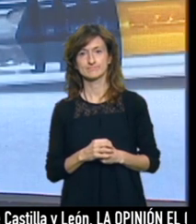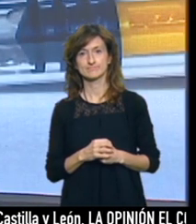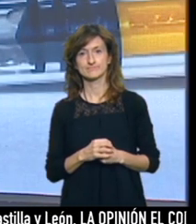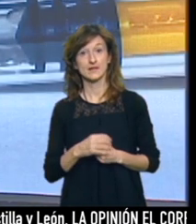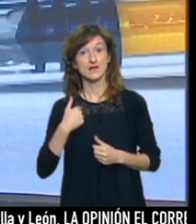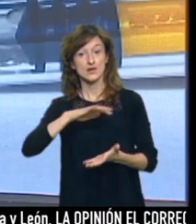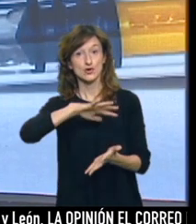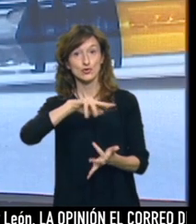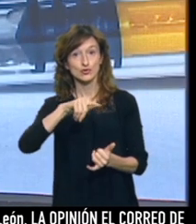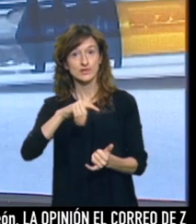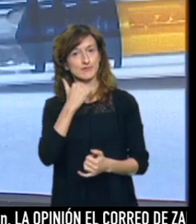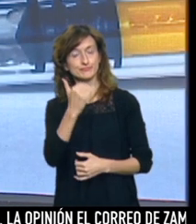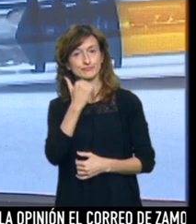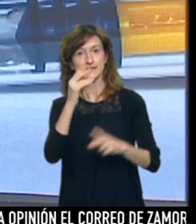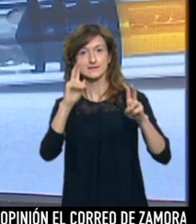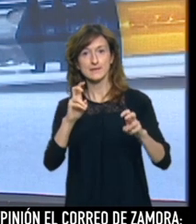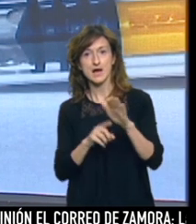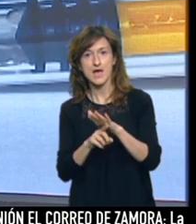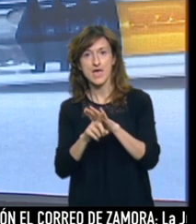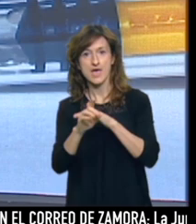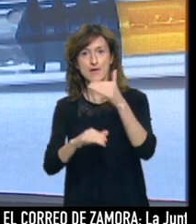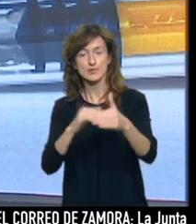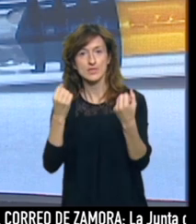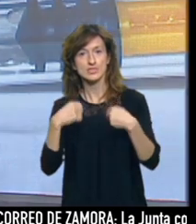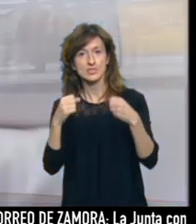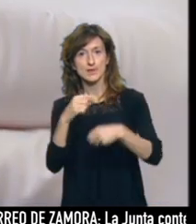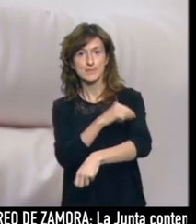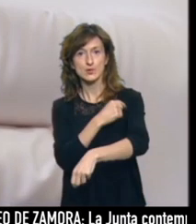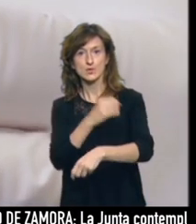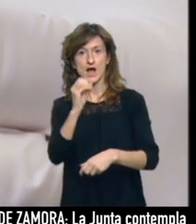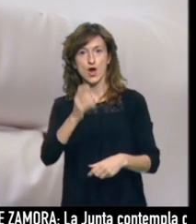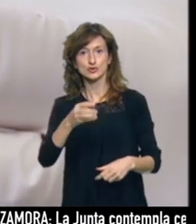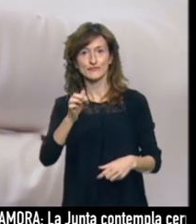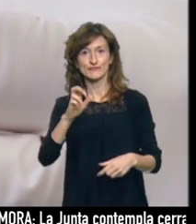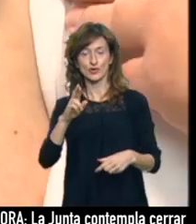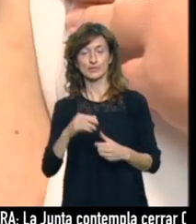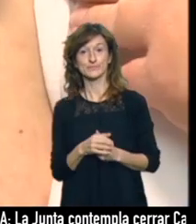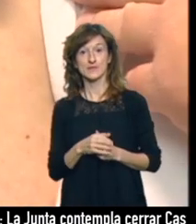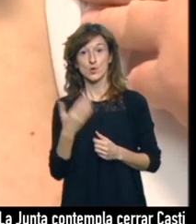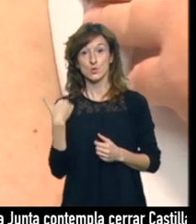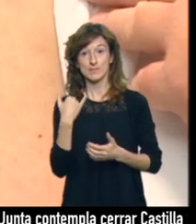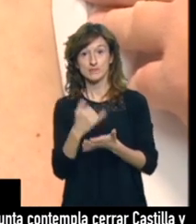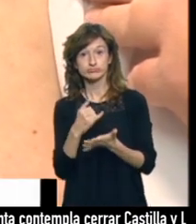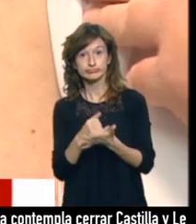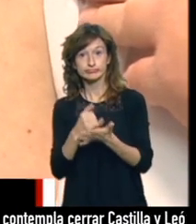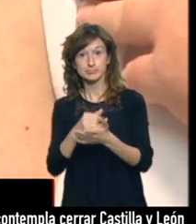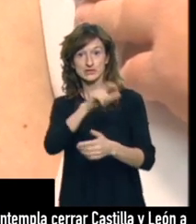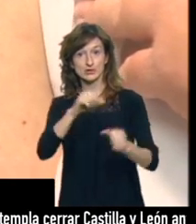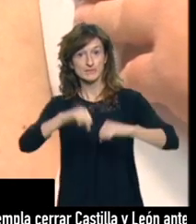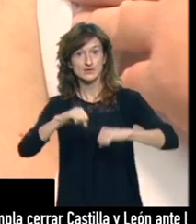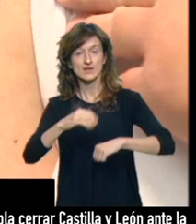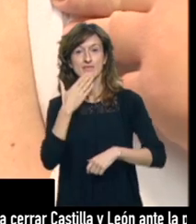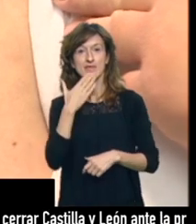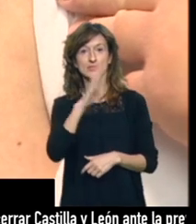Llegan noticias halagüeñas en torno a la evolución de los ensayos de la vacuna de Oxford. Las últimas pruebas que se han realizado en personas mayores